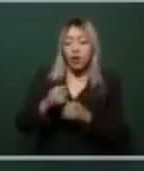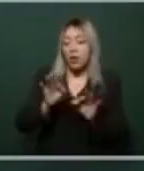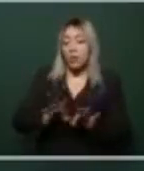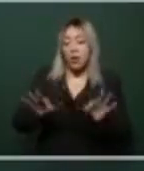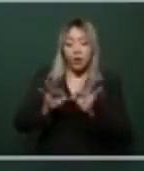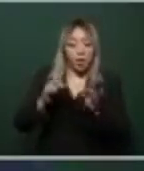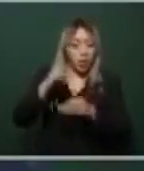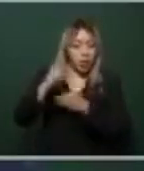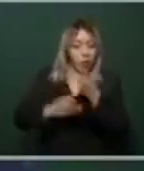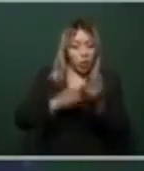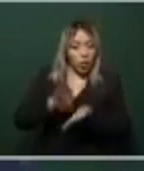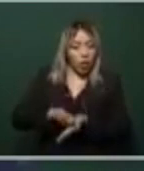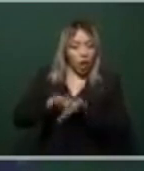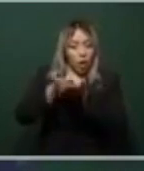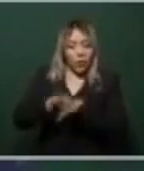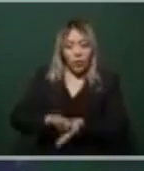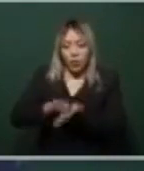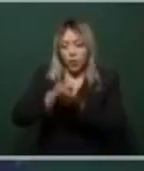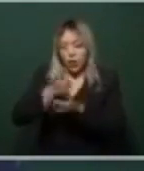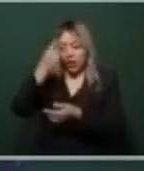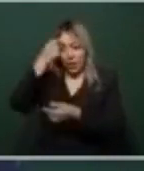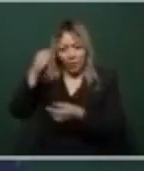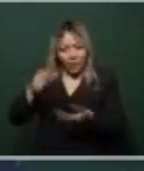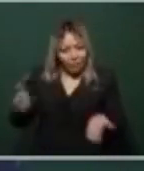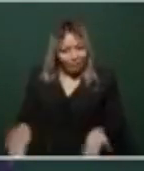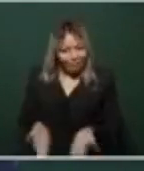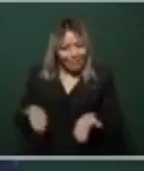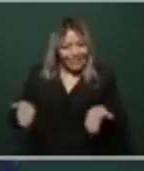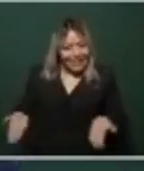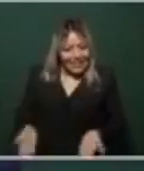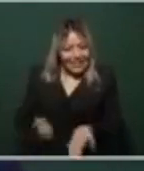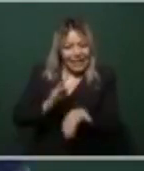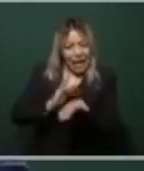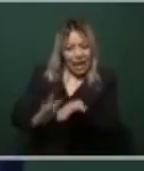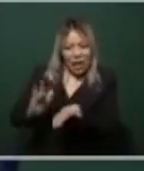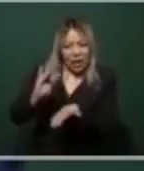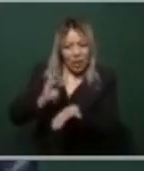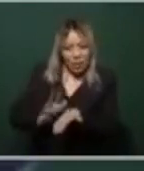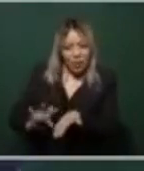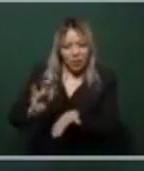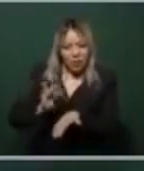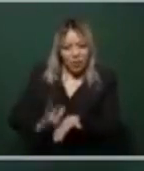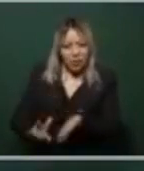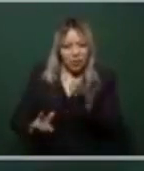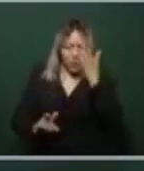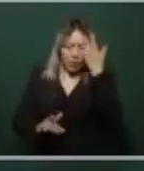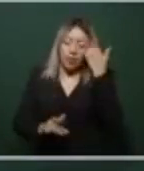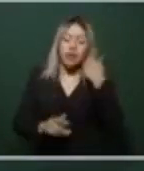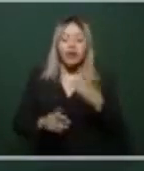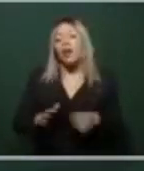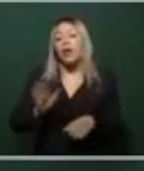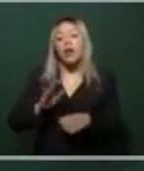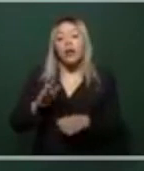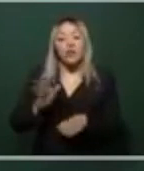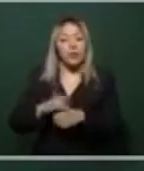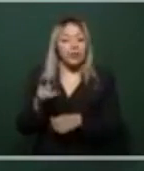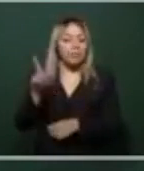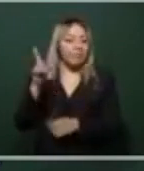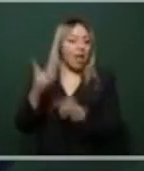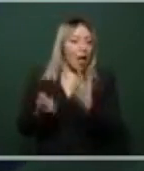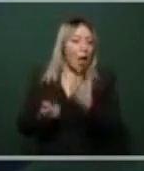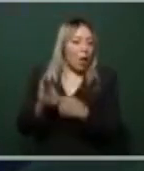todos ayudemos a empujar al elefante que tiene reuma,